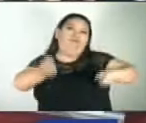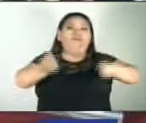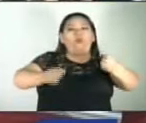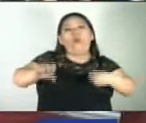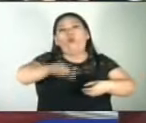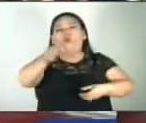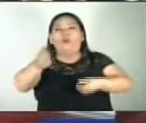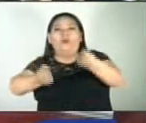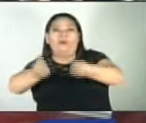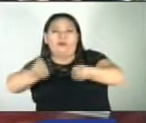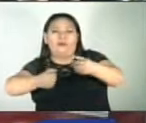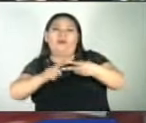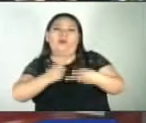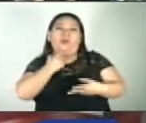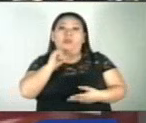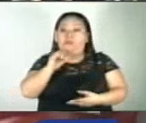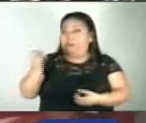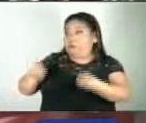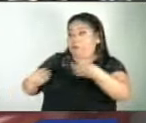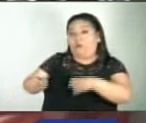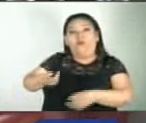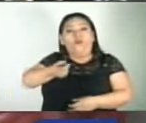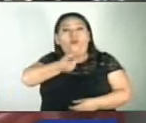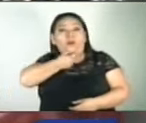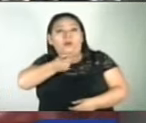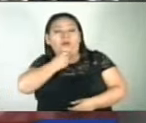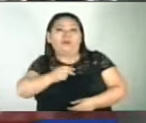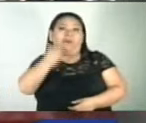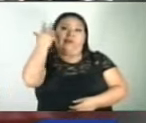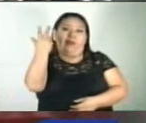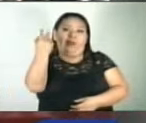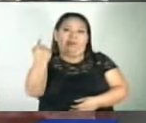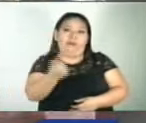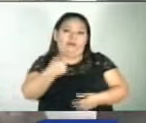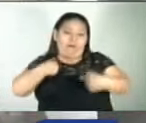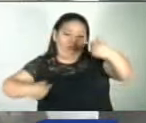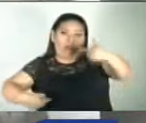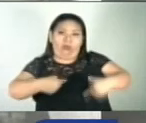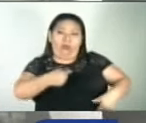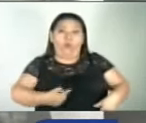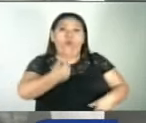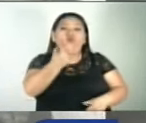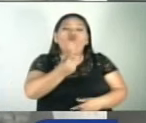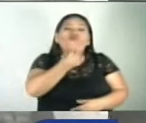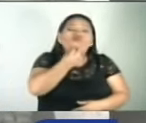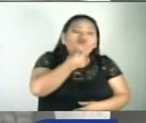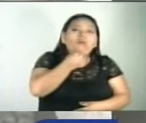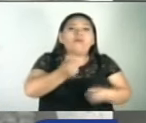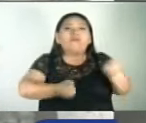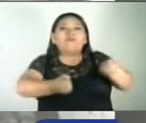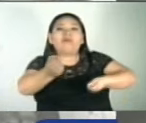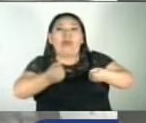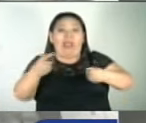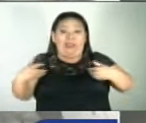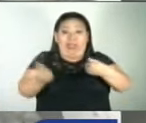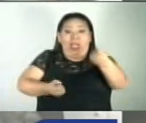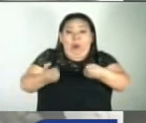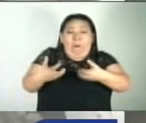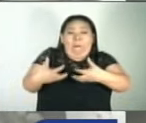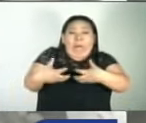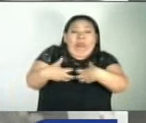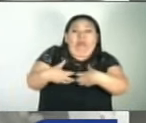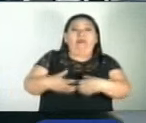sedán. Según información preliminar, 3 personas resultaron lesionadas, incluyendo un hombre de la tercera edad, que quedó atrapado en uno de